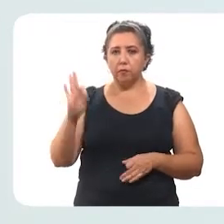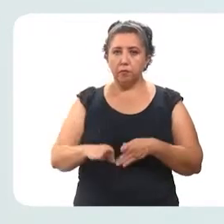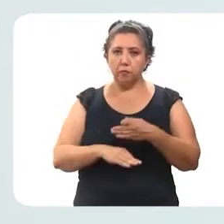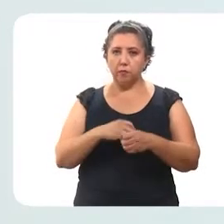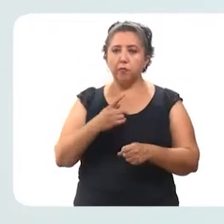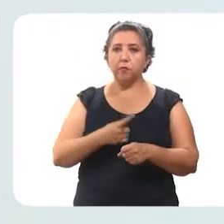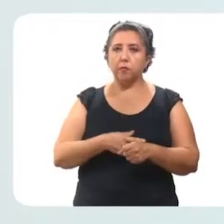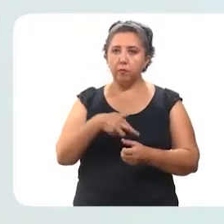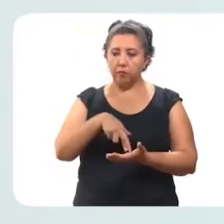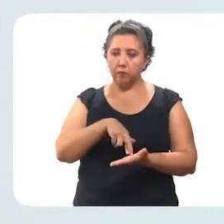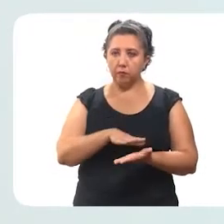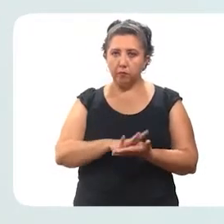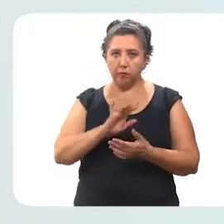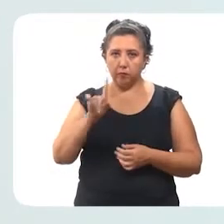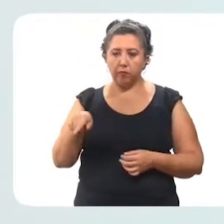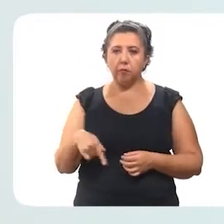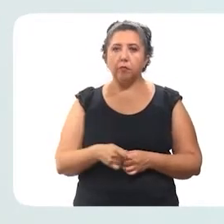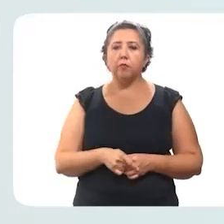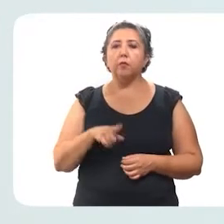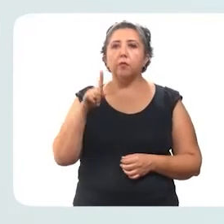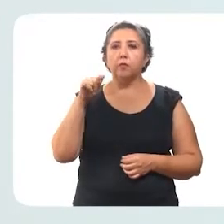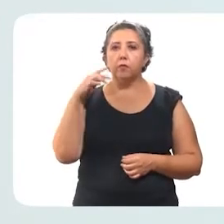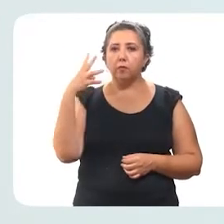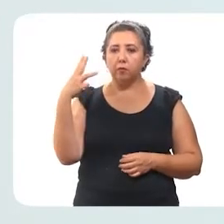los contagios registrados, que es